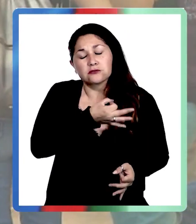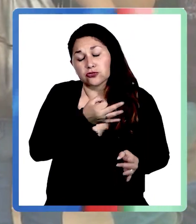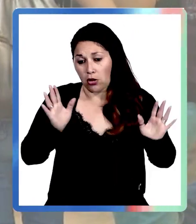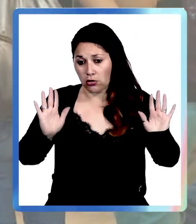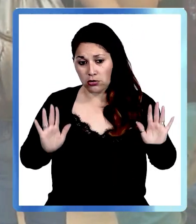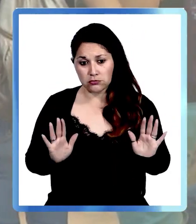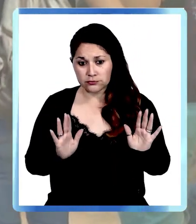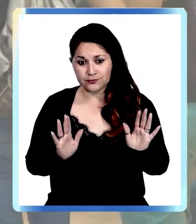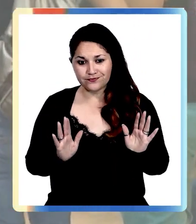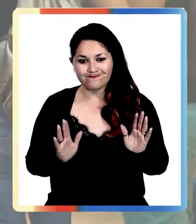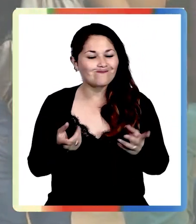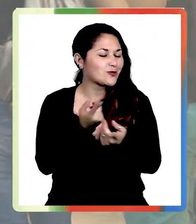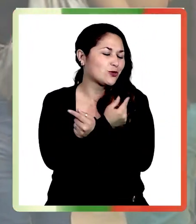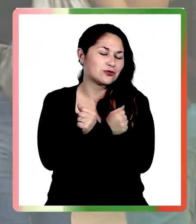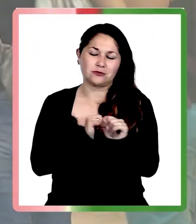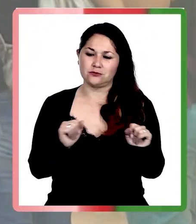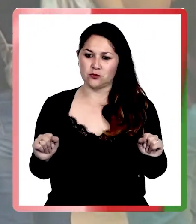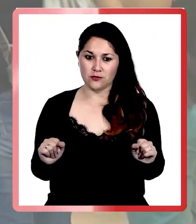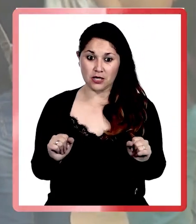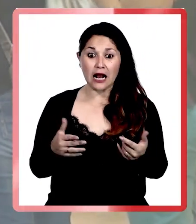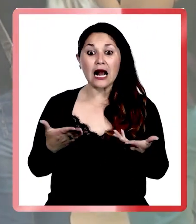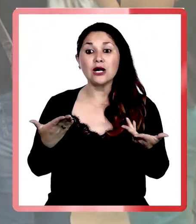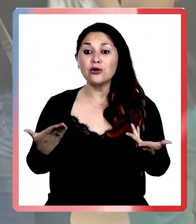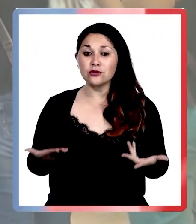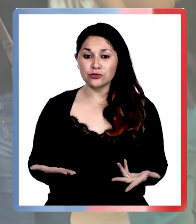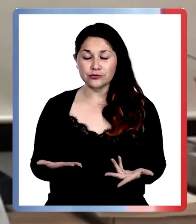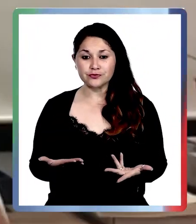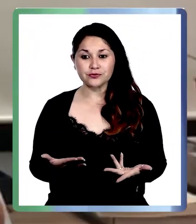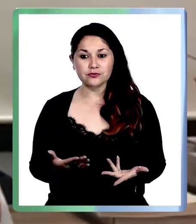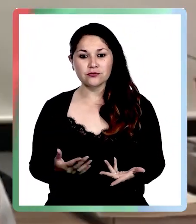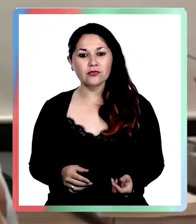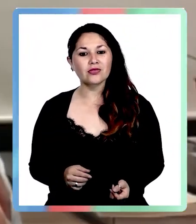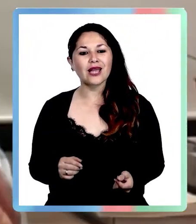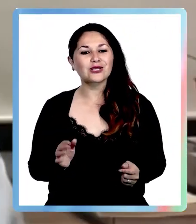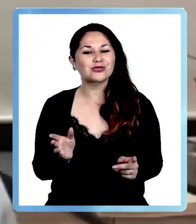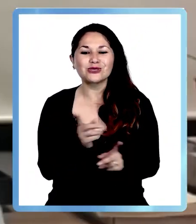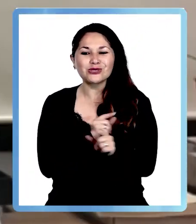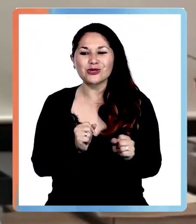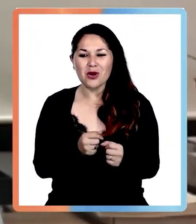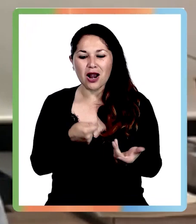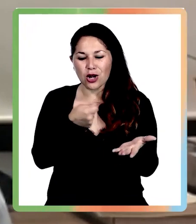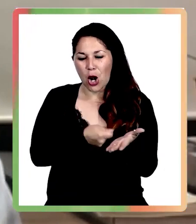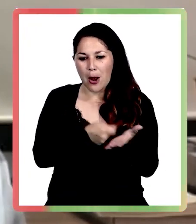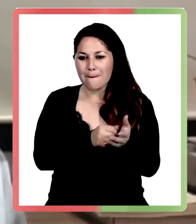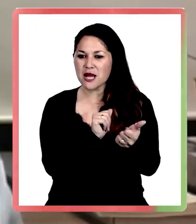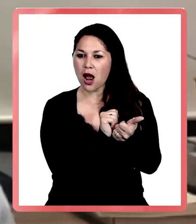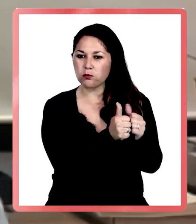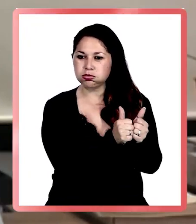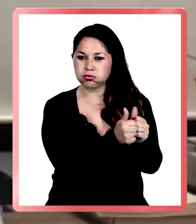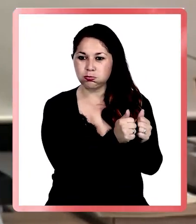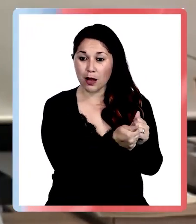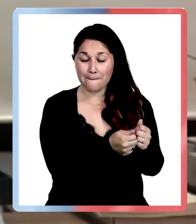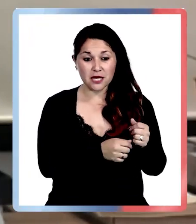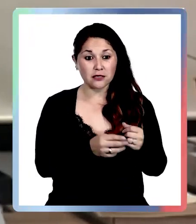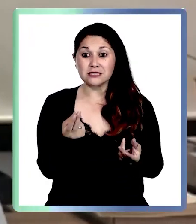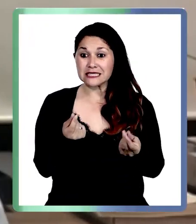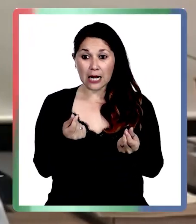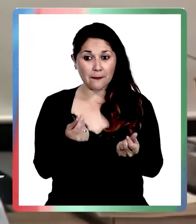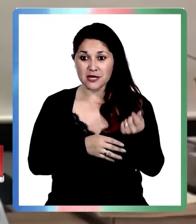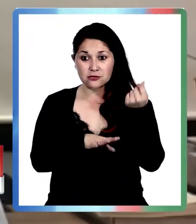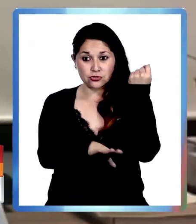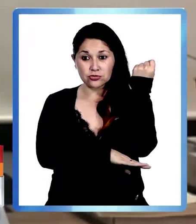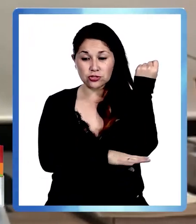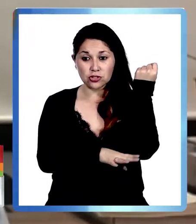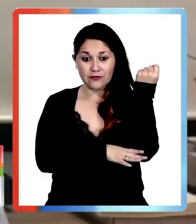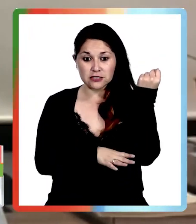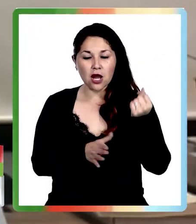y dice, bueno, esto ya no da para más, por lo tanto, no se puede cobrar, no se puede hacer un reajuste del precio base sin